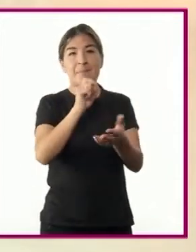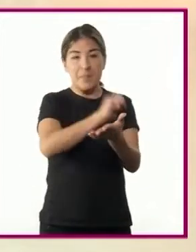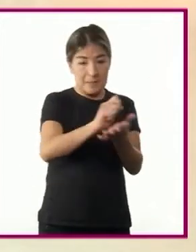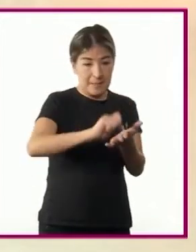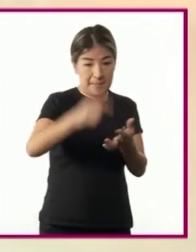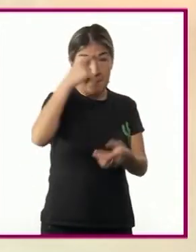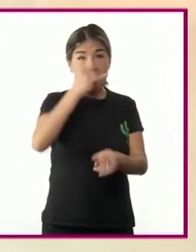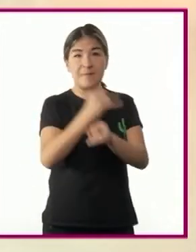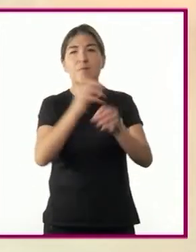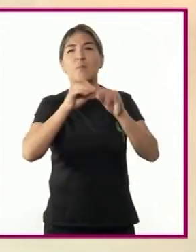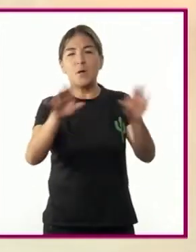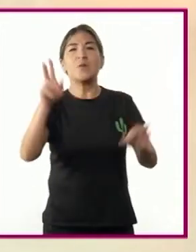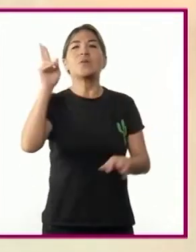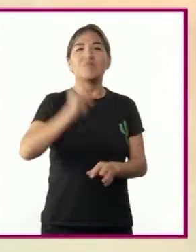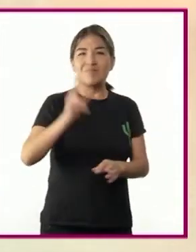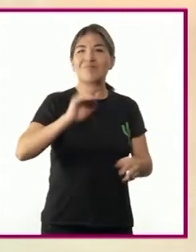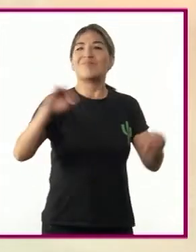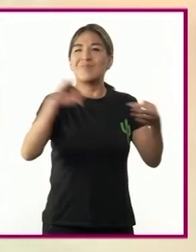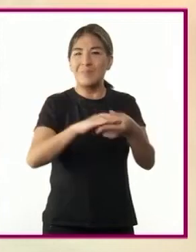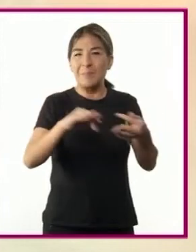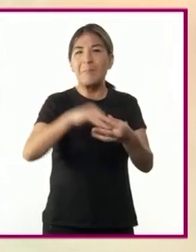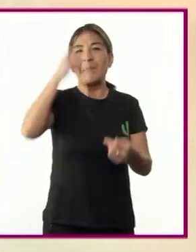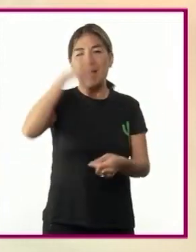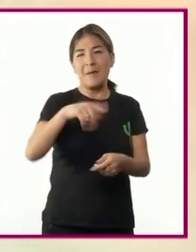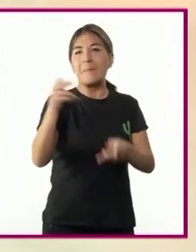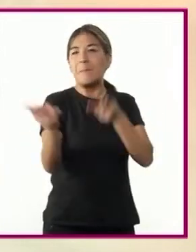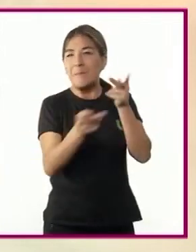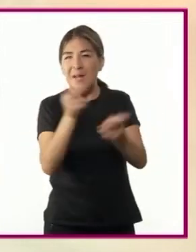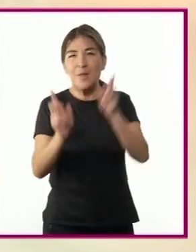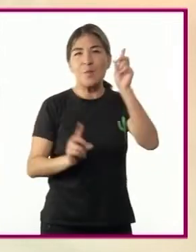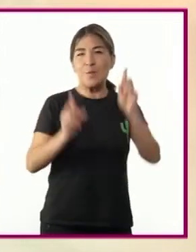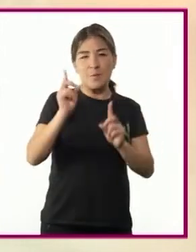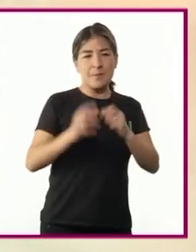usan muy frecuentemente para formular hipótesis.